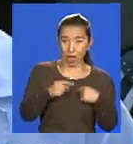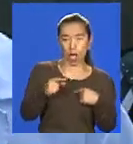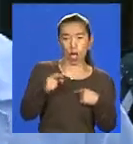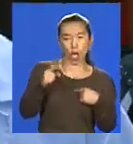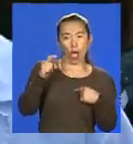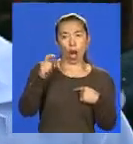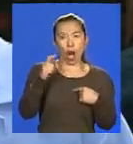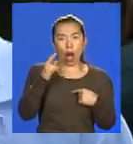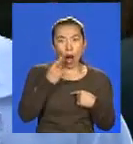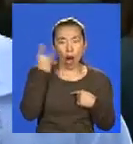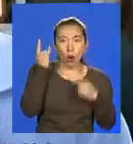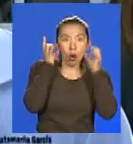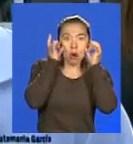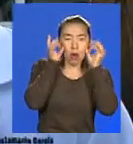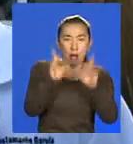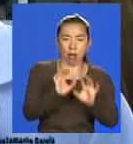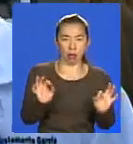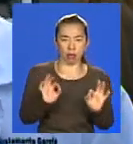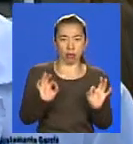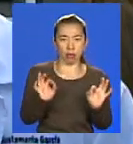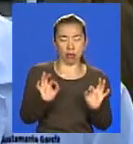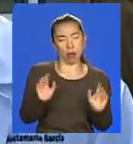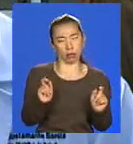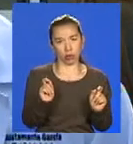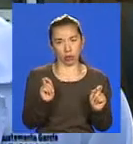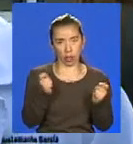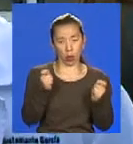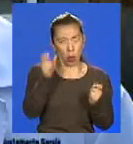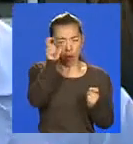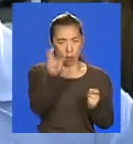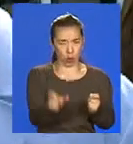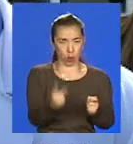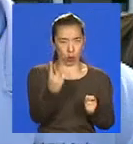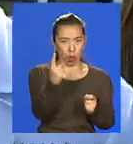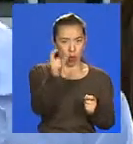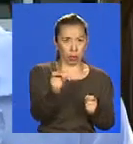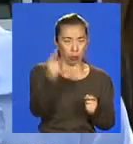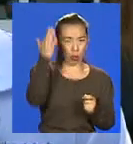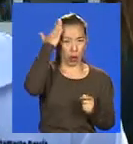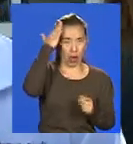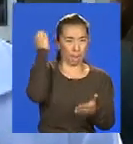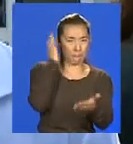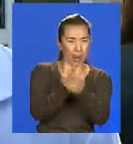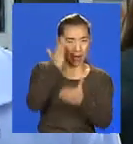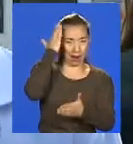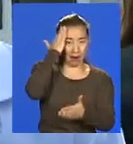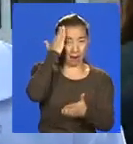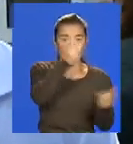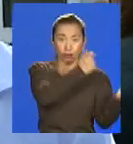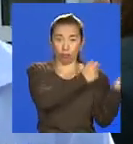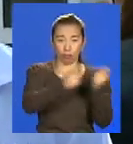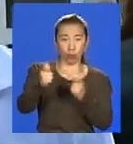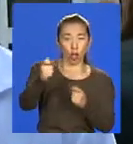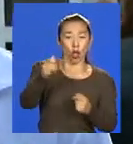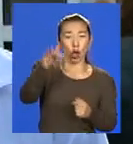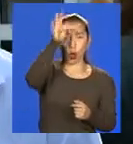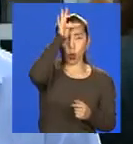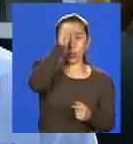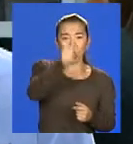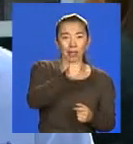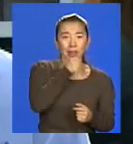está en una situación de gravedad. La persona con trauma cráneoencefálico que fue trasladada al Hospital San José ha